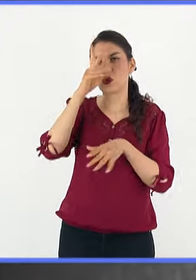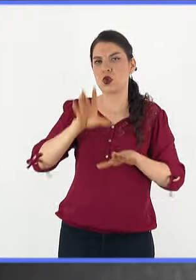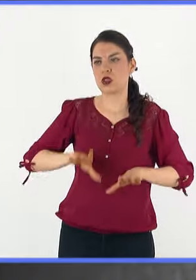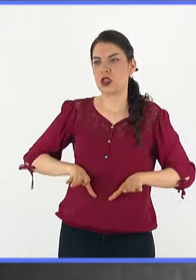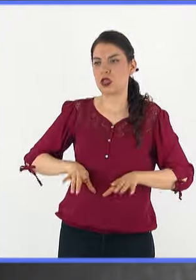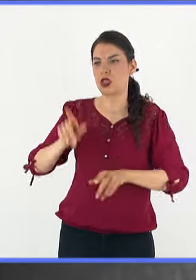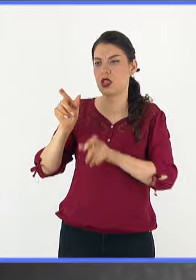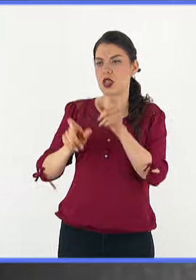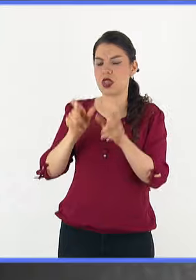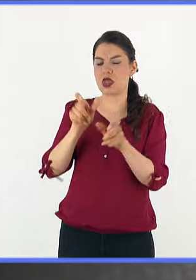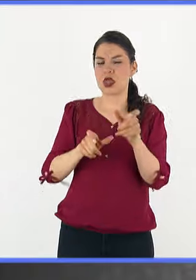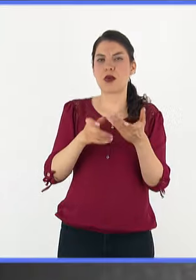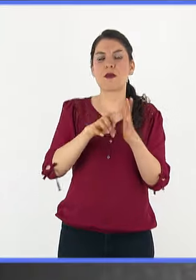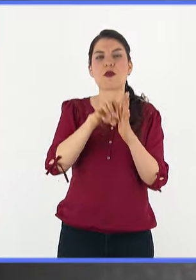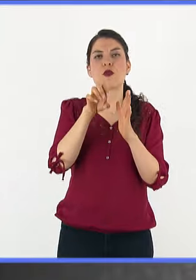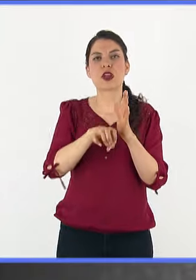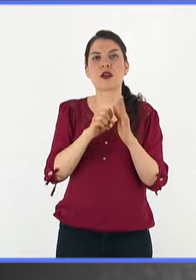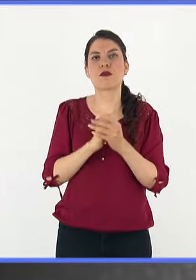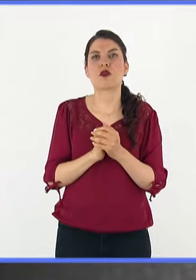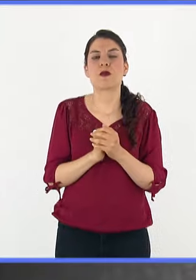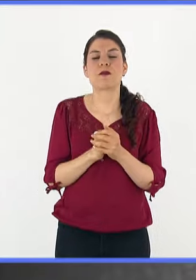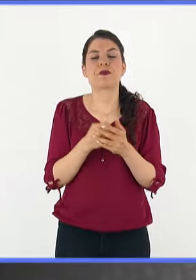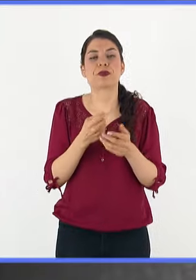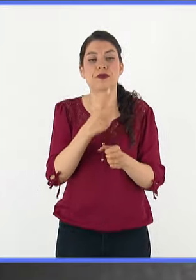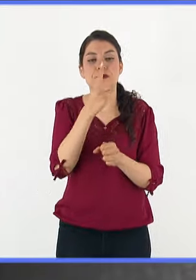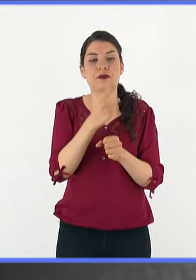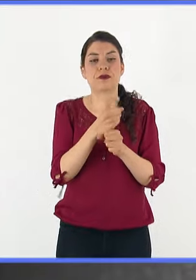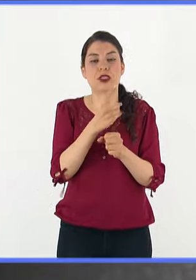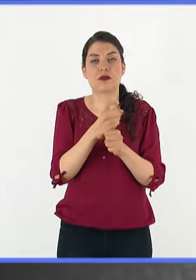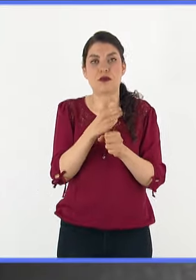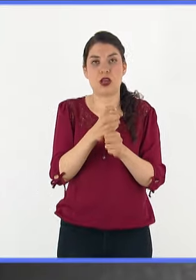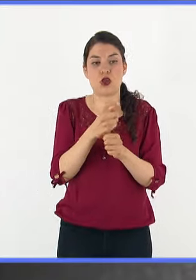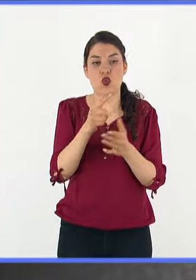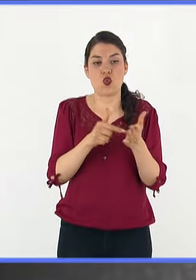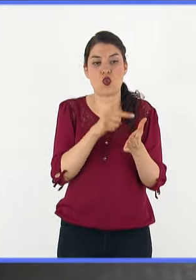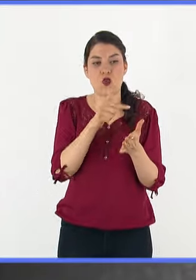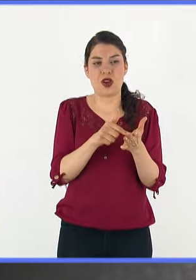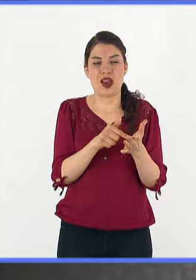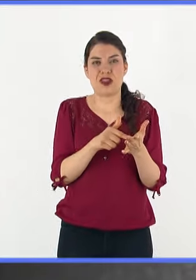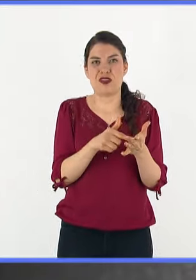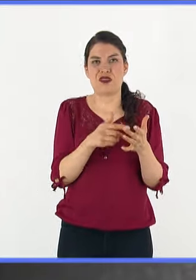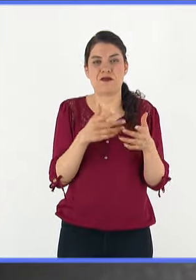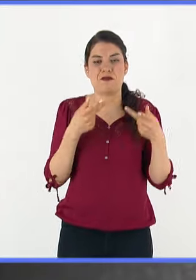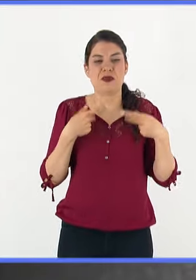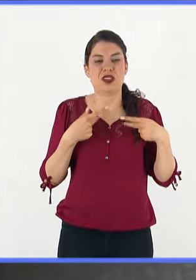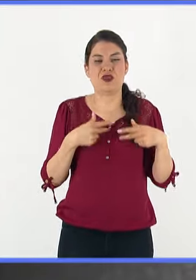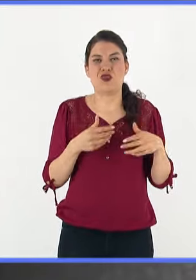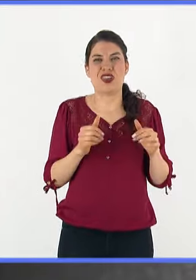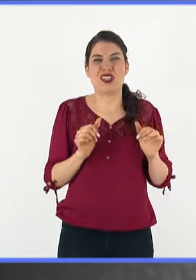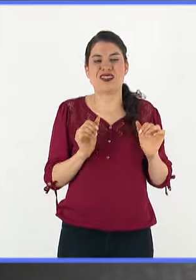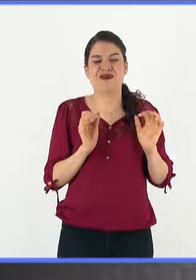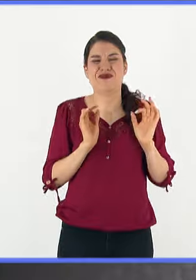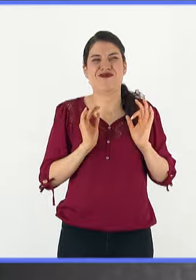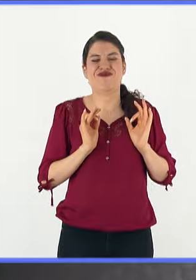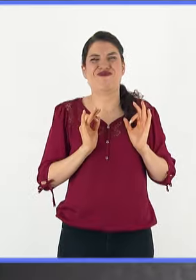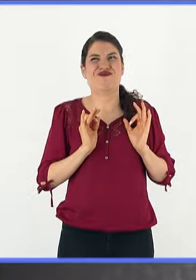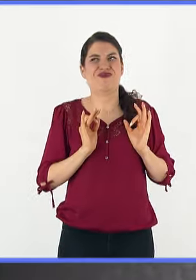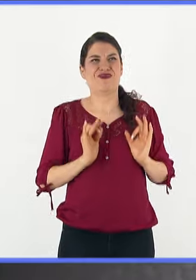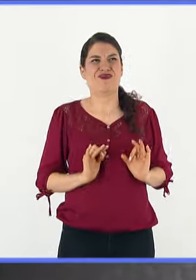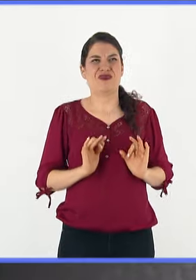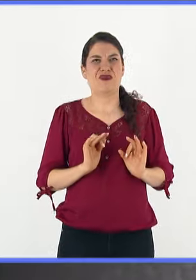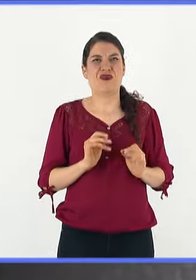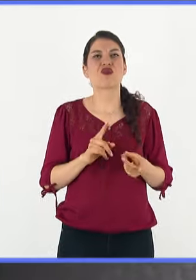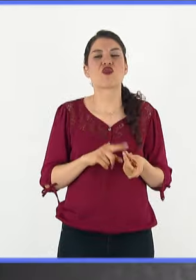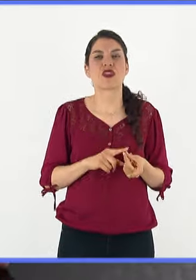realidad por ejemplo consistentemente en el primer lugar en donde la gente se siente más insegura es son los cajeros automáticos